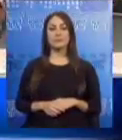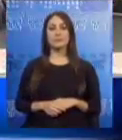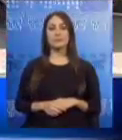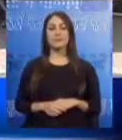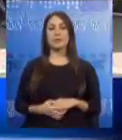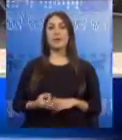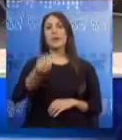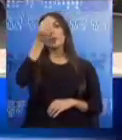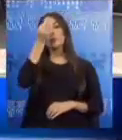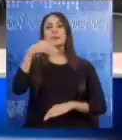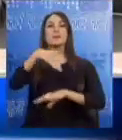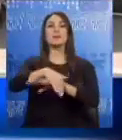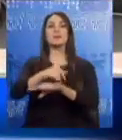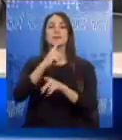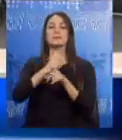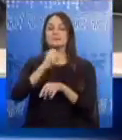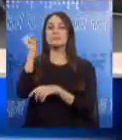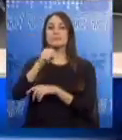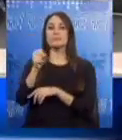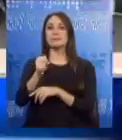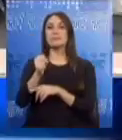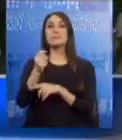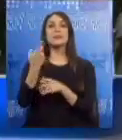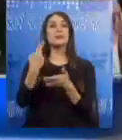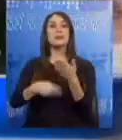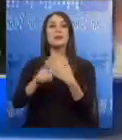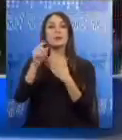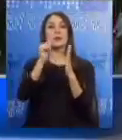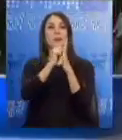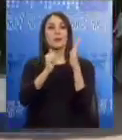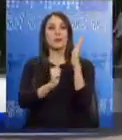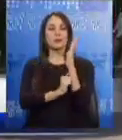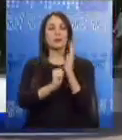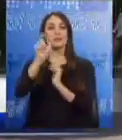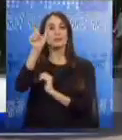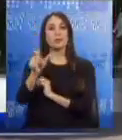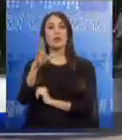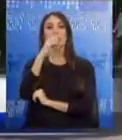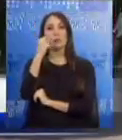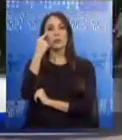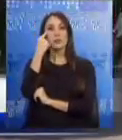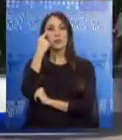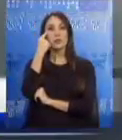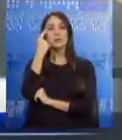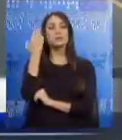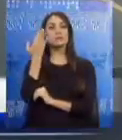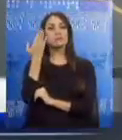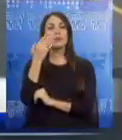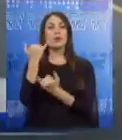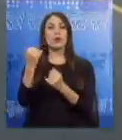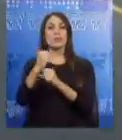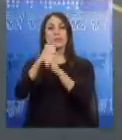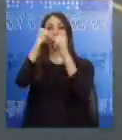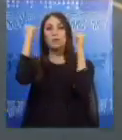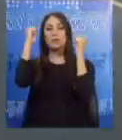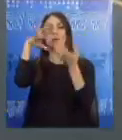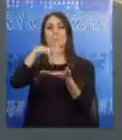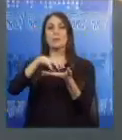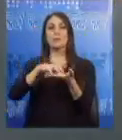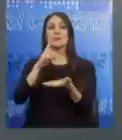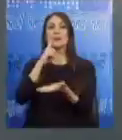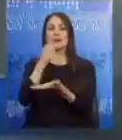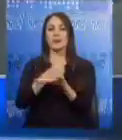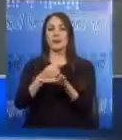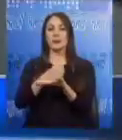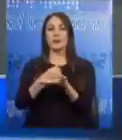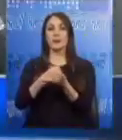buenas tardes efectivamente como estaba previsto en la agenda del primer mandatario rafael correa fue llegar la mañana de hoy a la provincia del oro